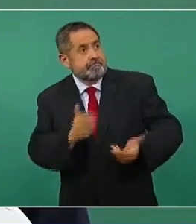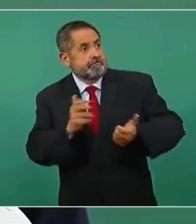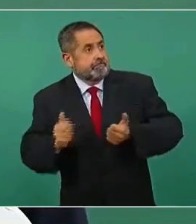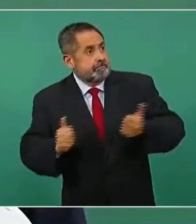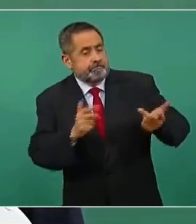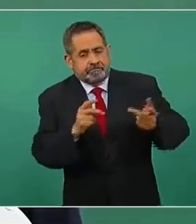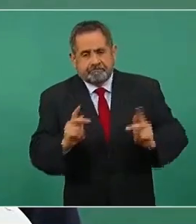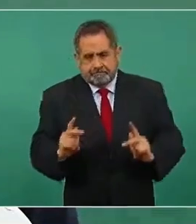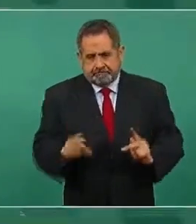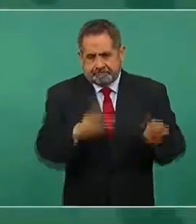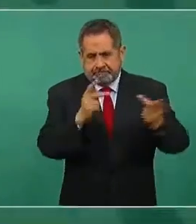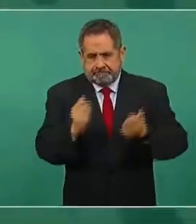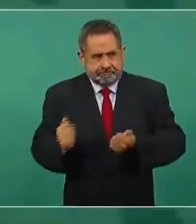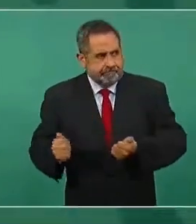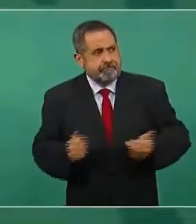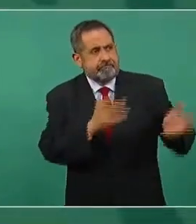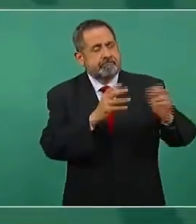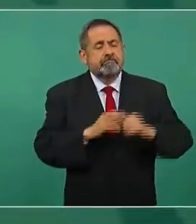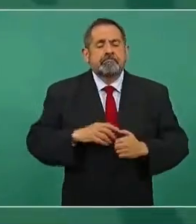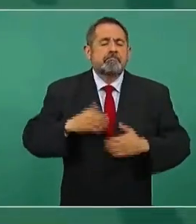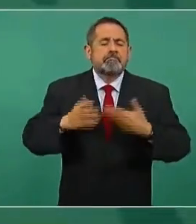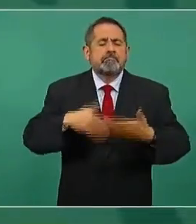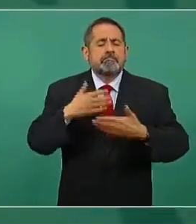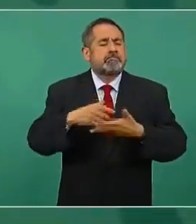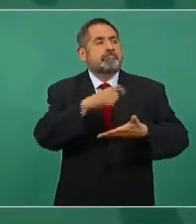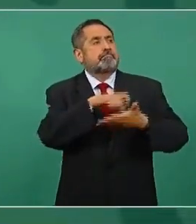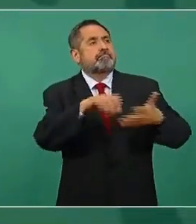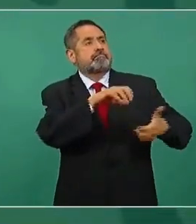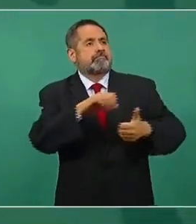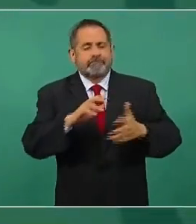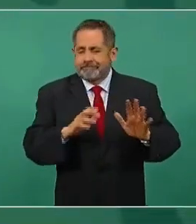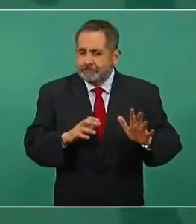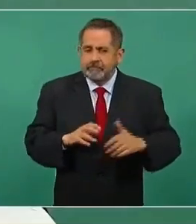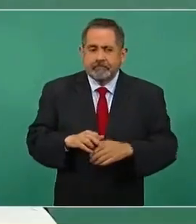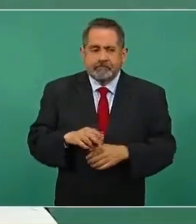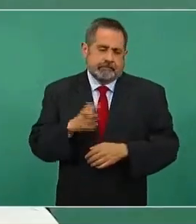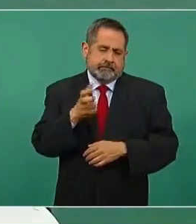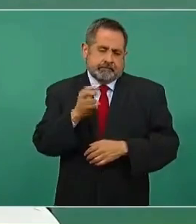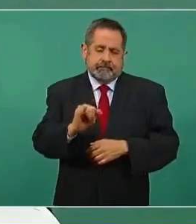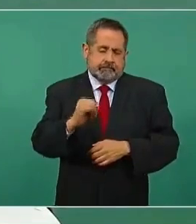que fue la política que imperó